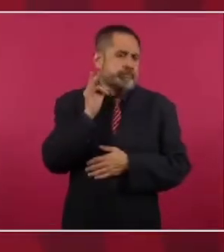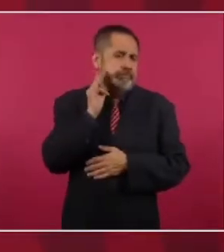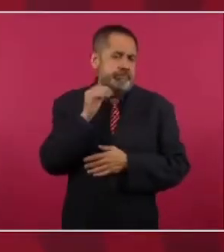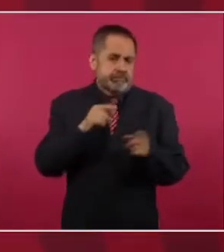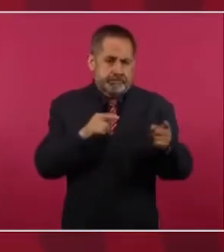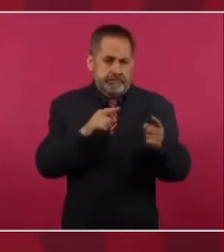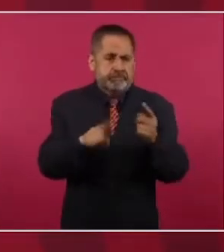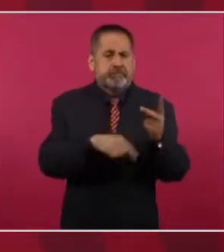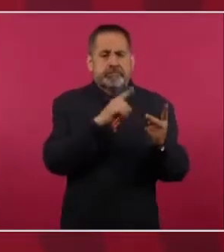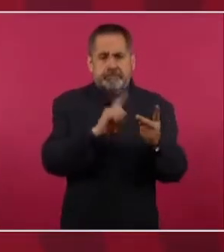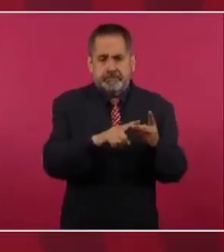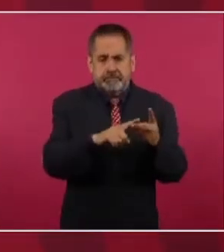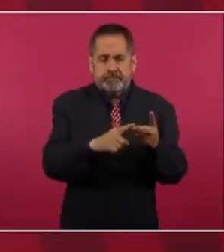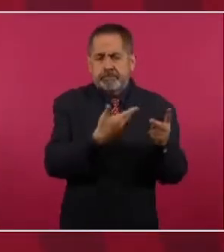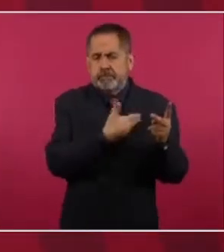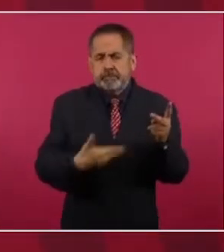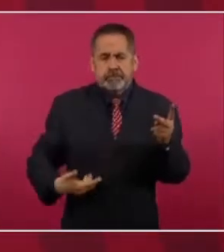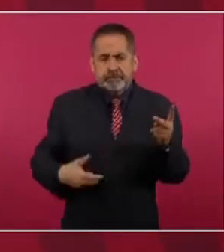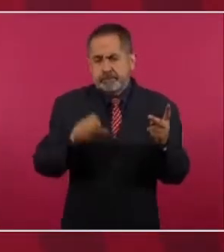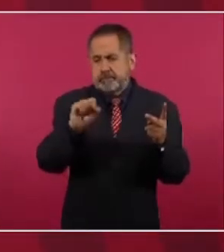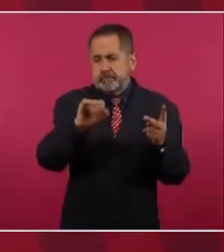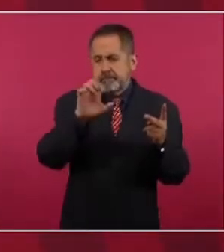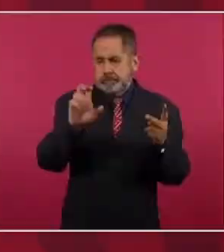y al presidente de la Corte